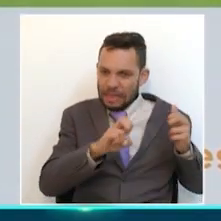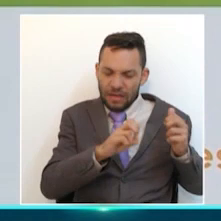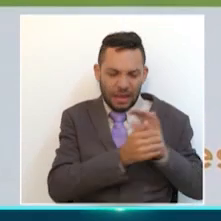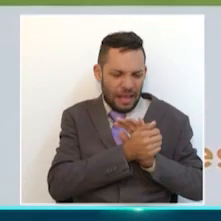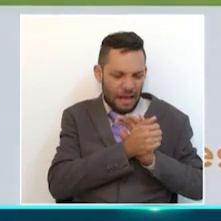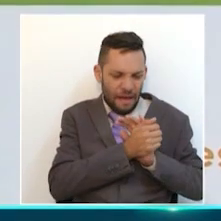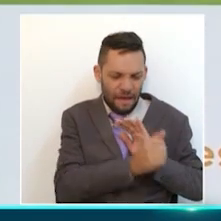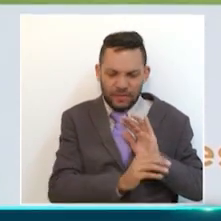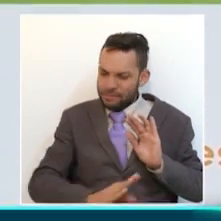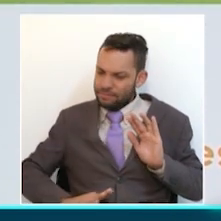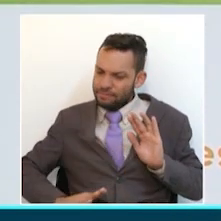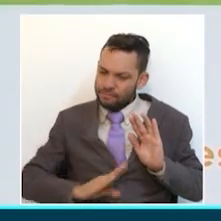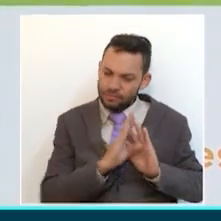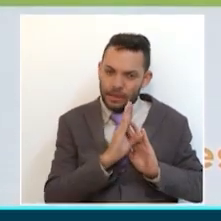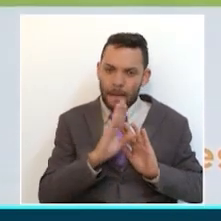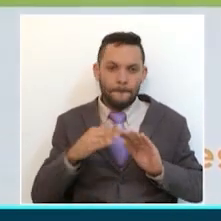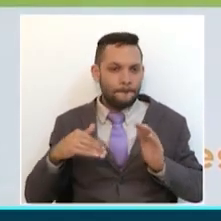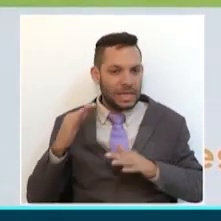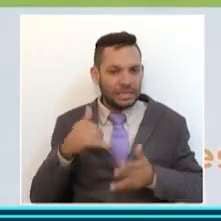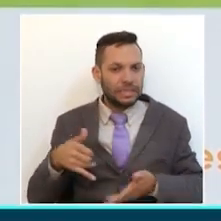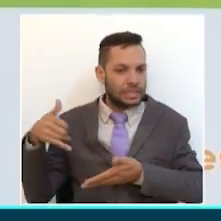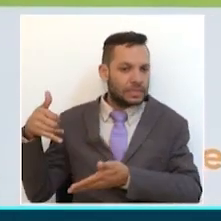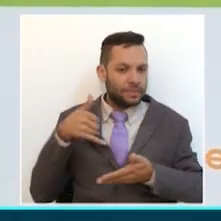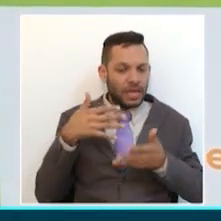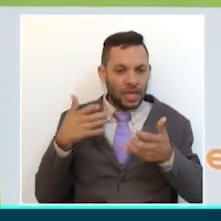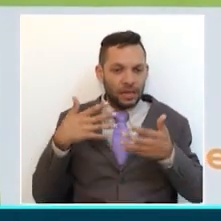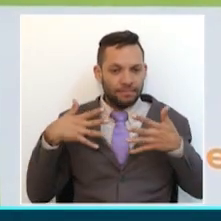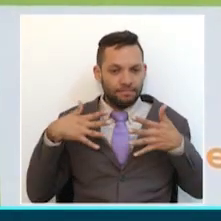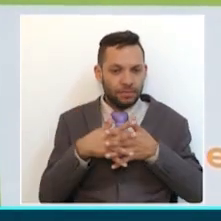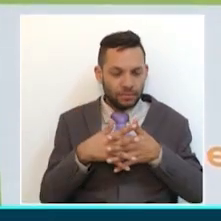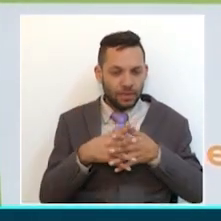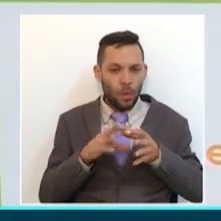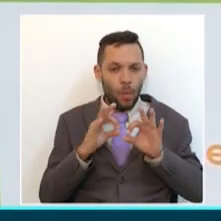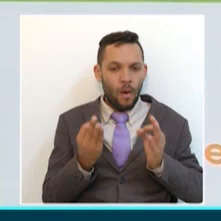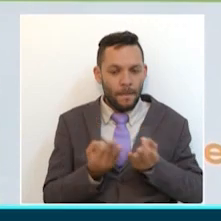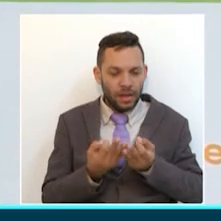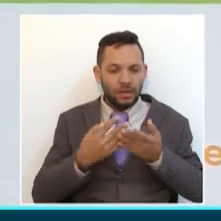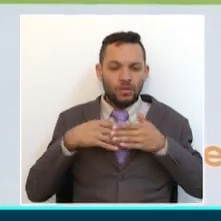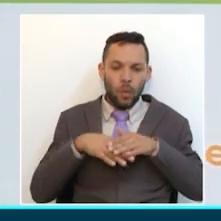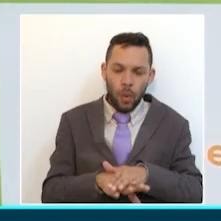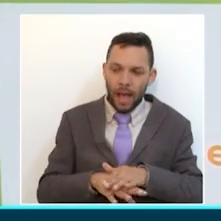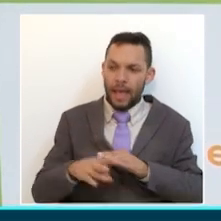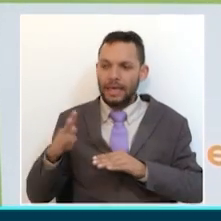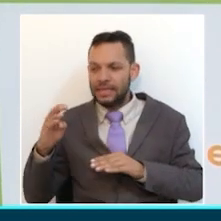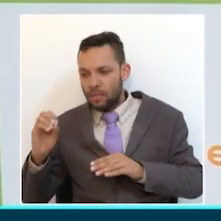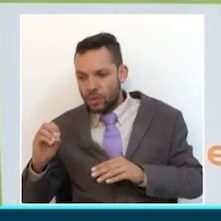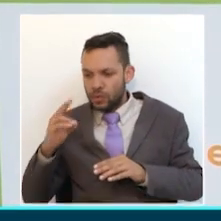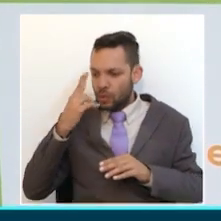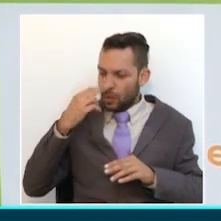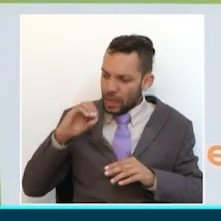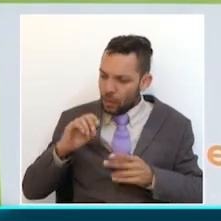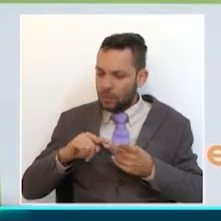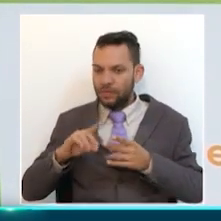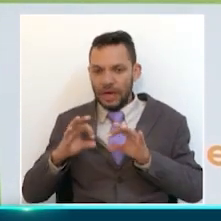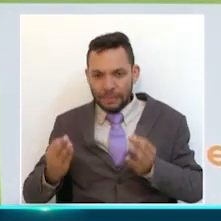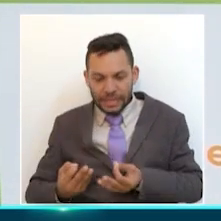competitivo, más allá del premio, es poder integrar a esas familias, que traiga el esposo, que venga el hijo, que